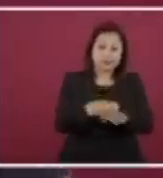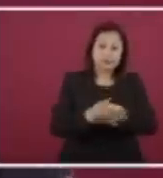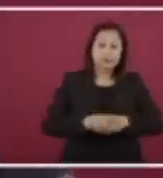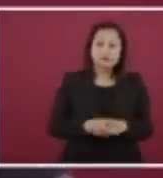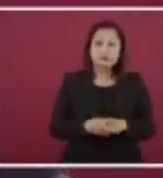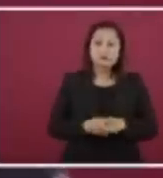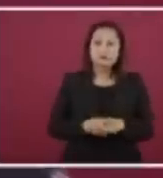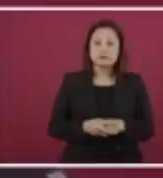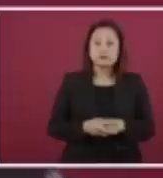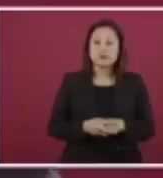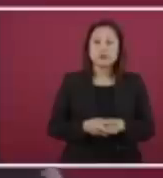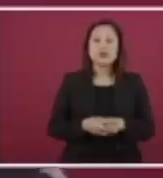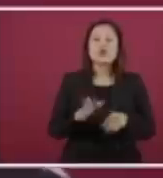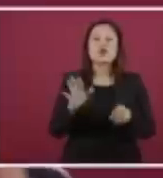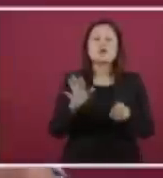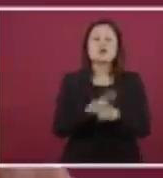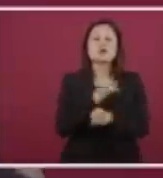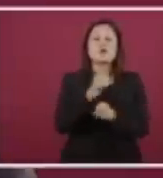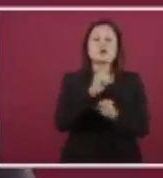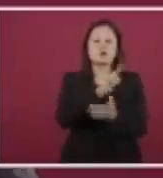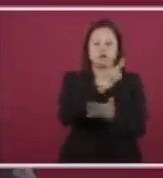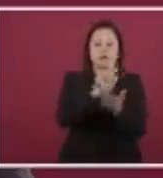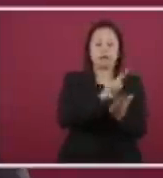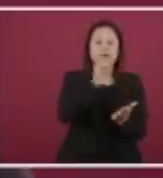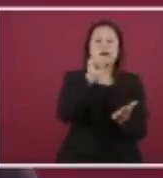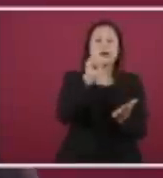es política de austeridad de Estado,